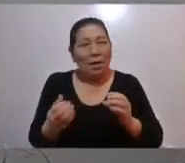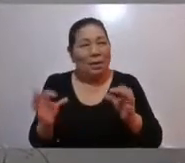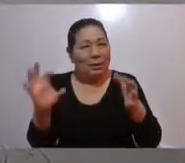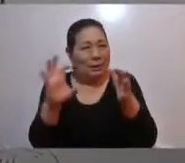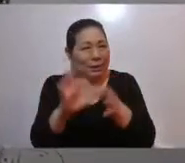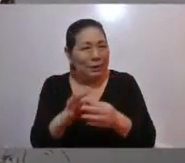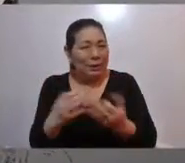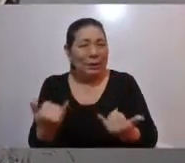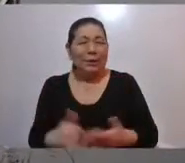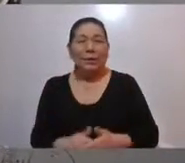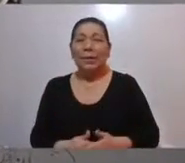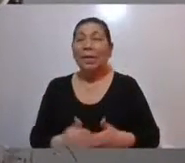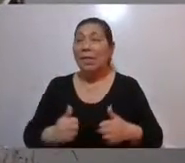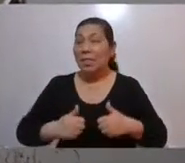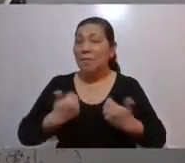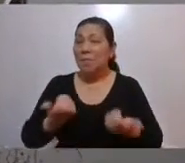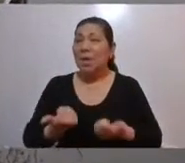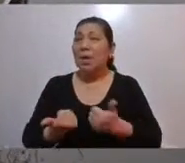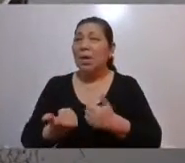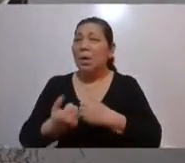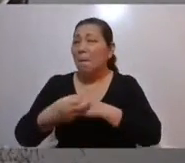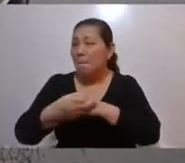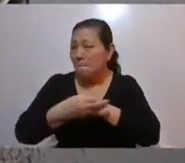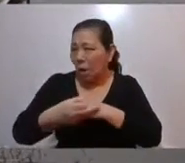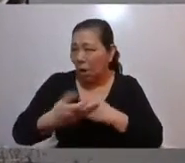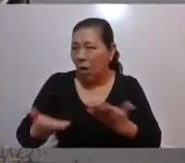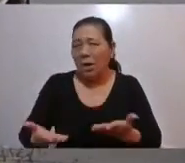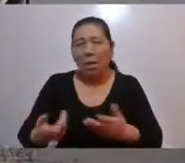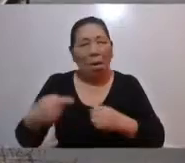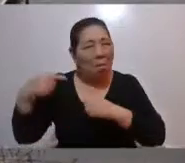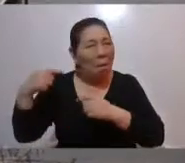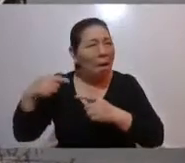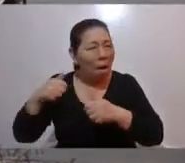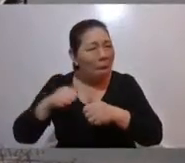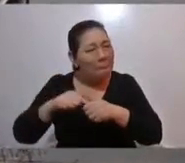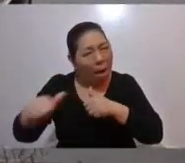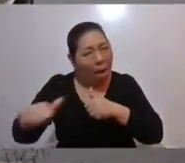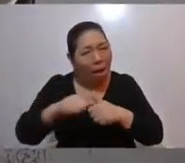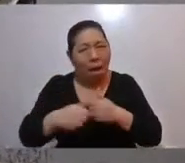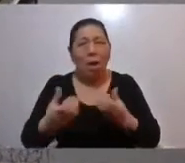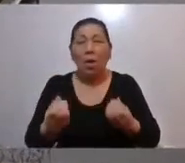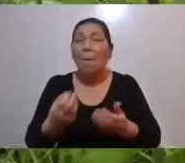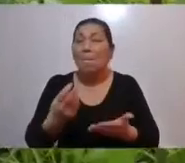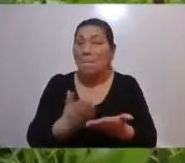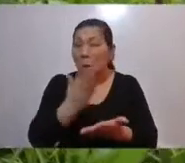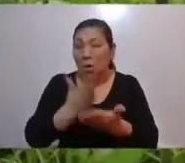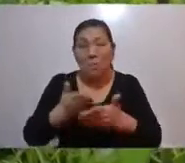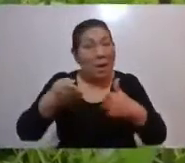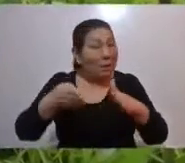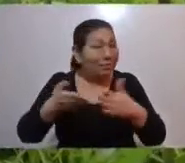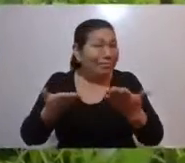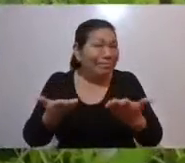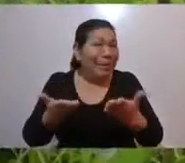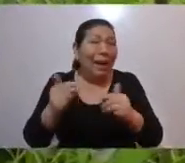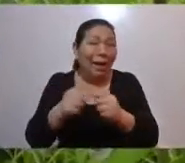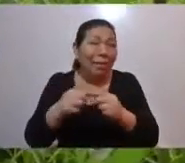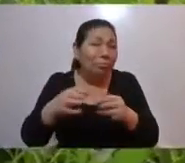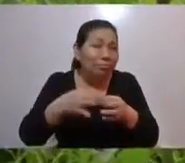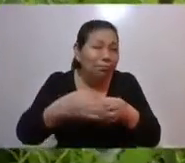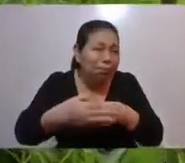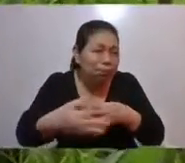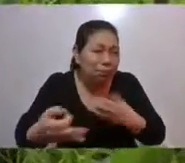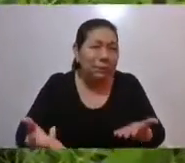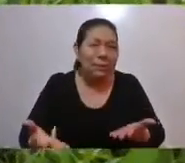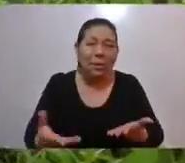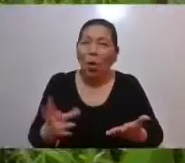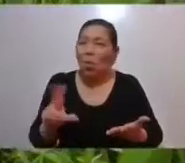bueno, aunado al hecho de vivir en un determinado espacio geográfico alejado de nuestro país con difícil acceso, ¿no?